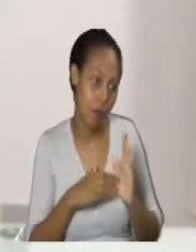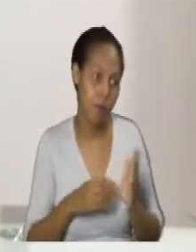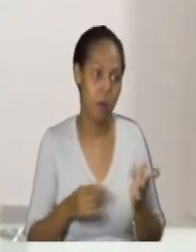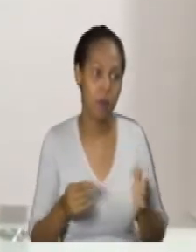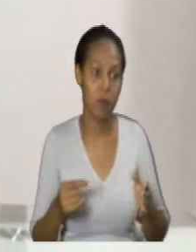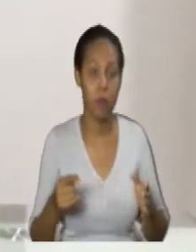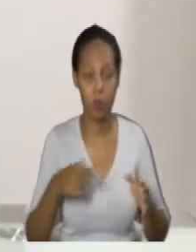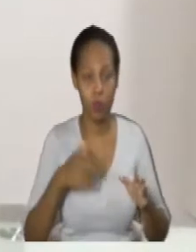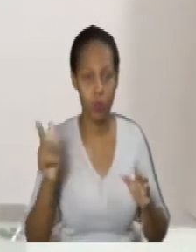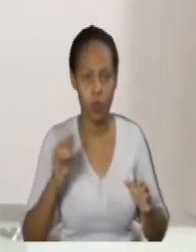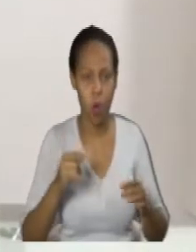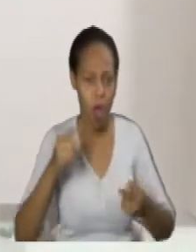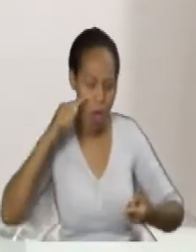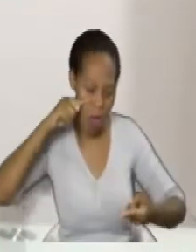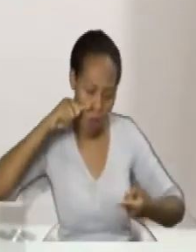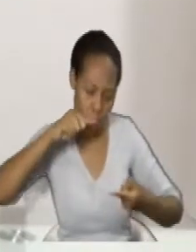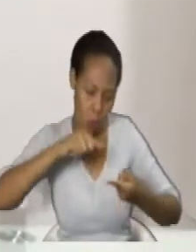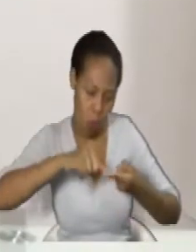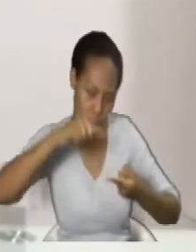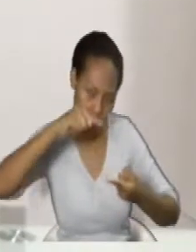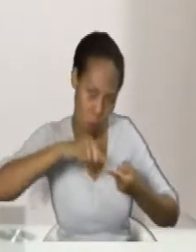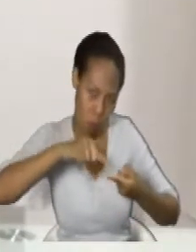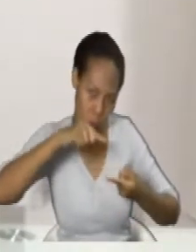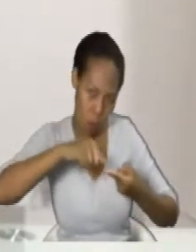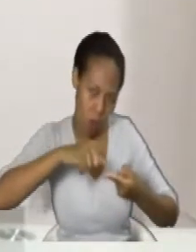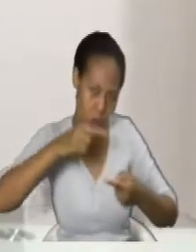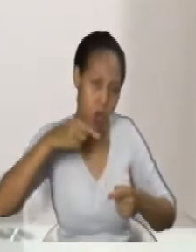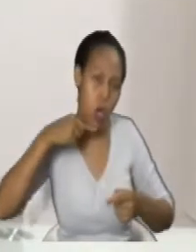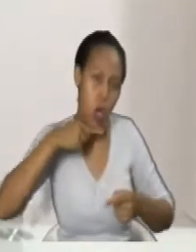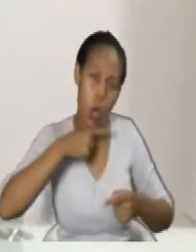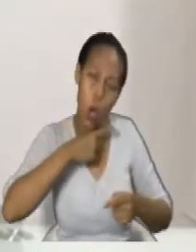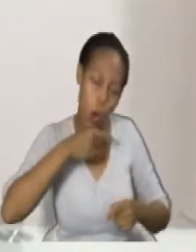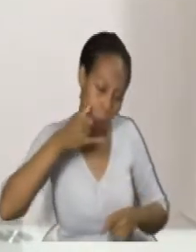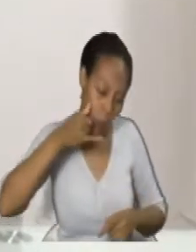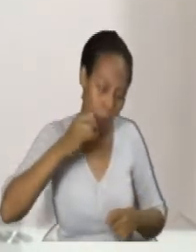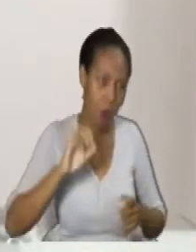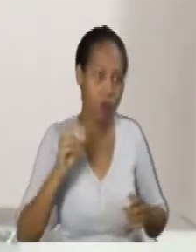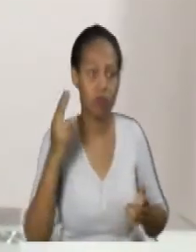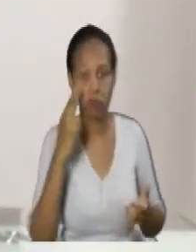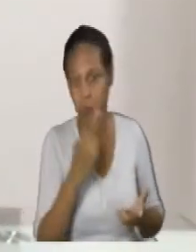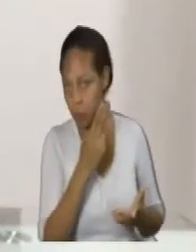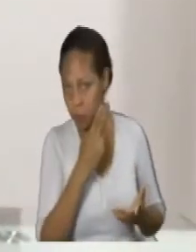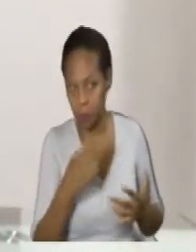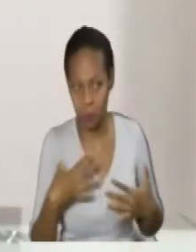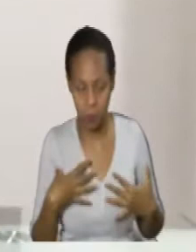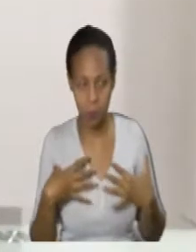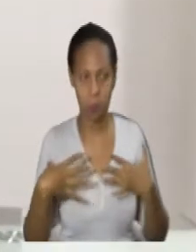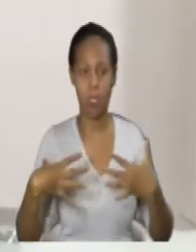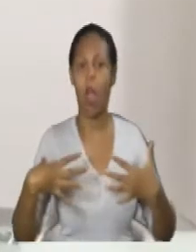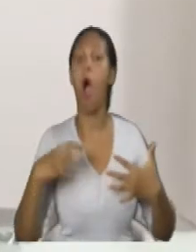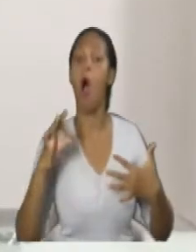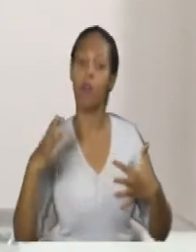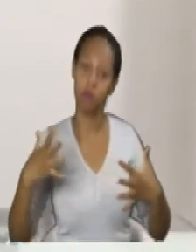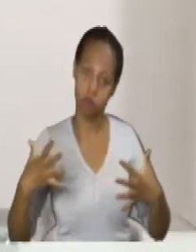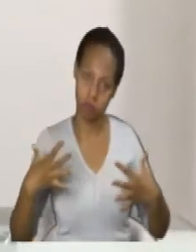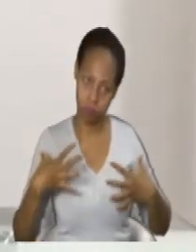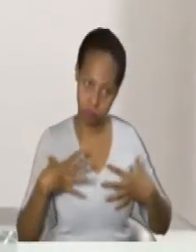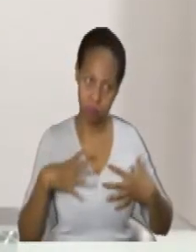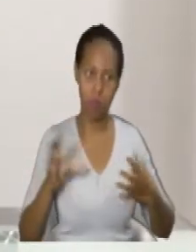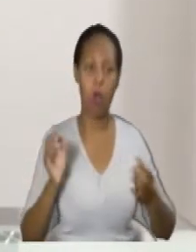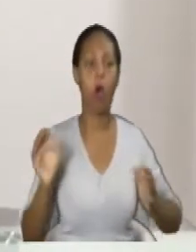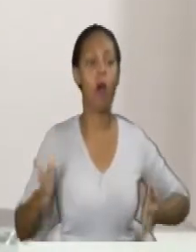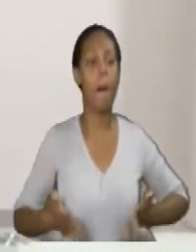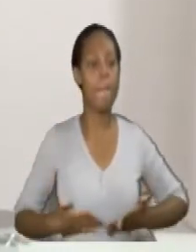lipoláser, liposucción tradicional, mamoplastia aumento, mamoplastia de reducción, pexia mamaria,